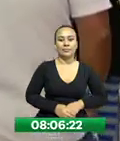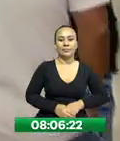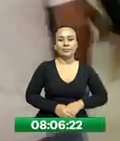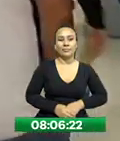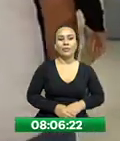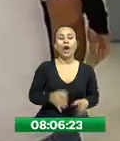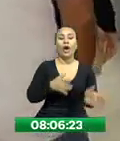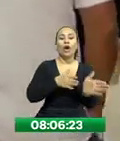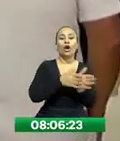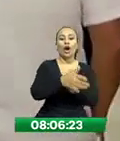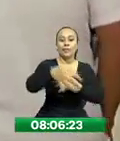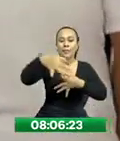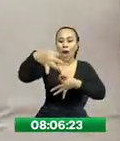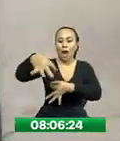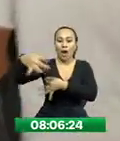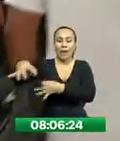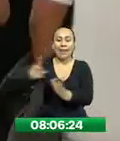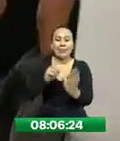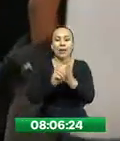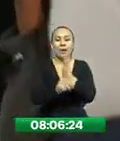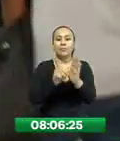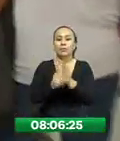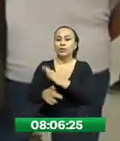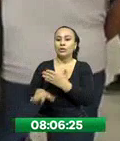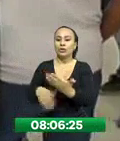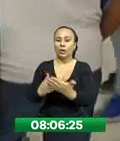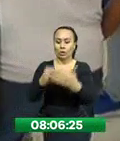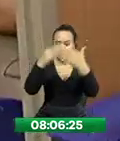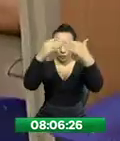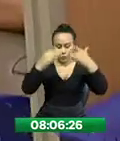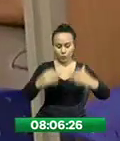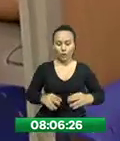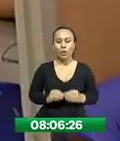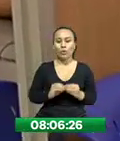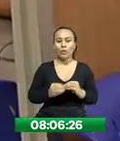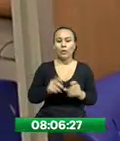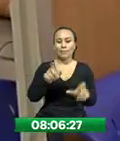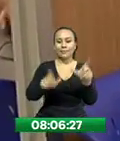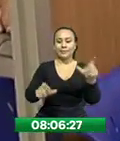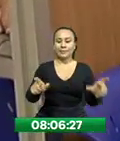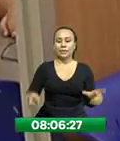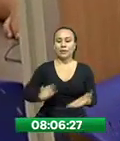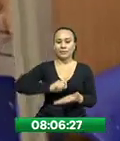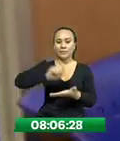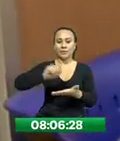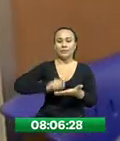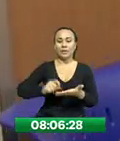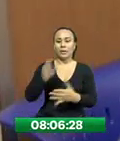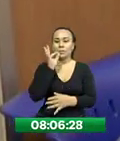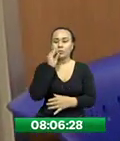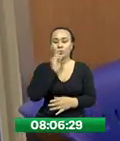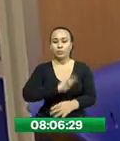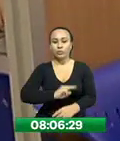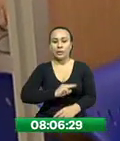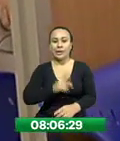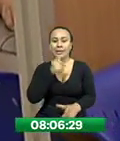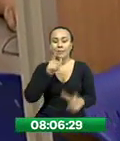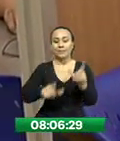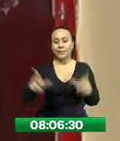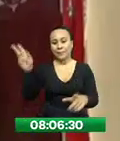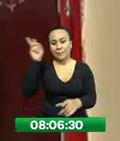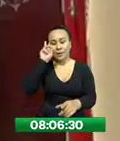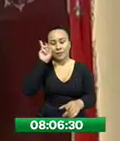Con copias de papeletas de depósitos y listados supuestamente firmados por la ATM, los presuntos